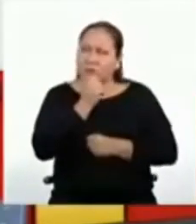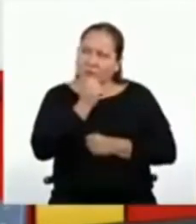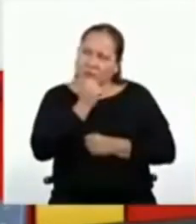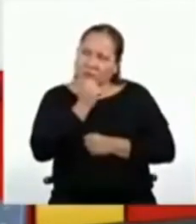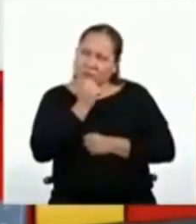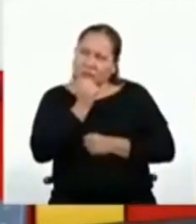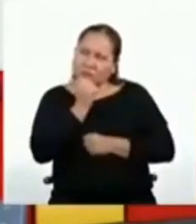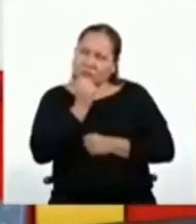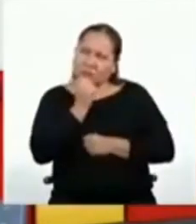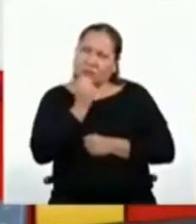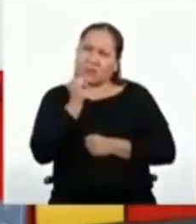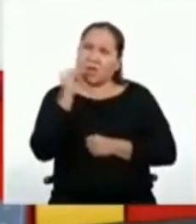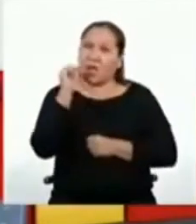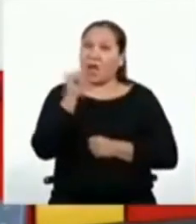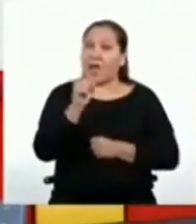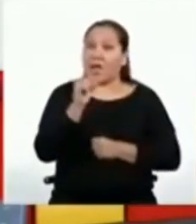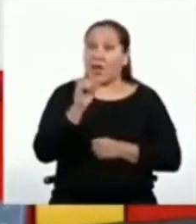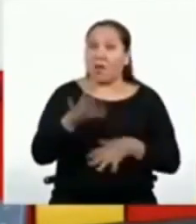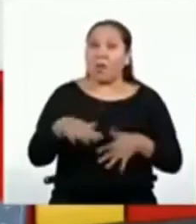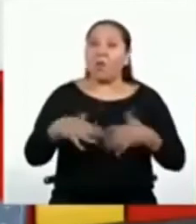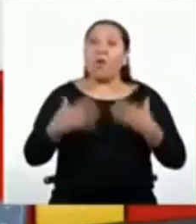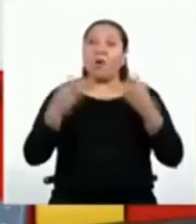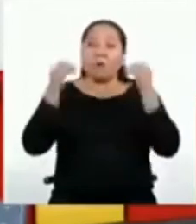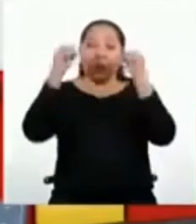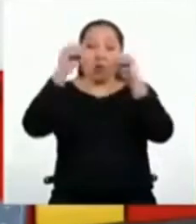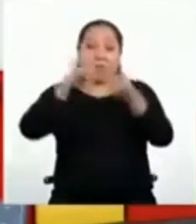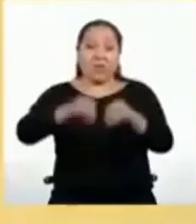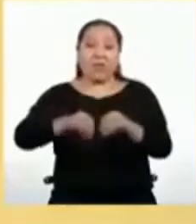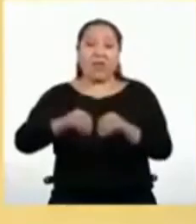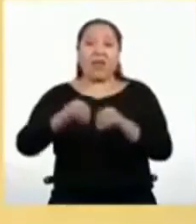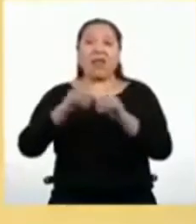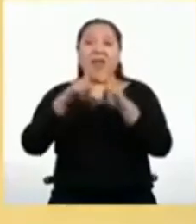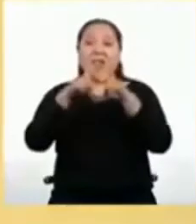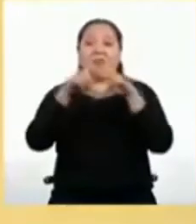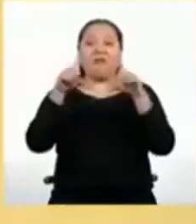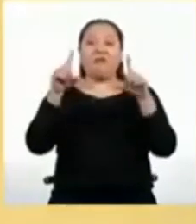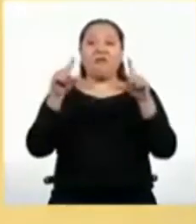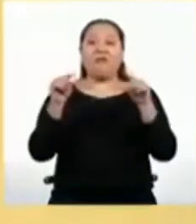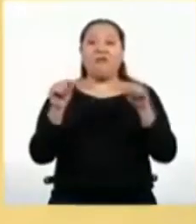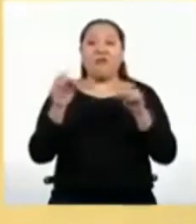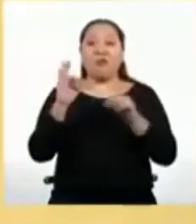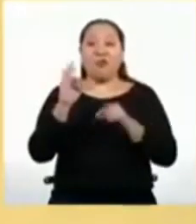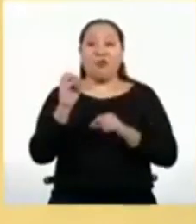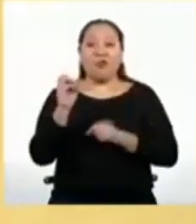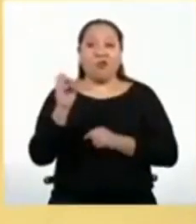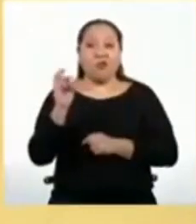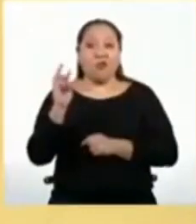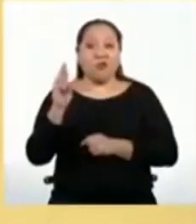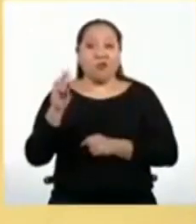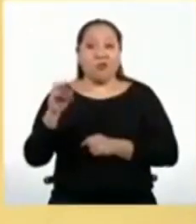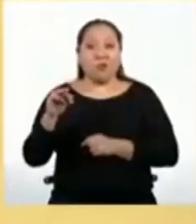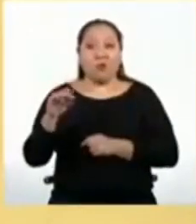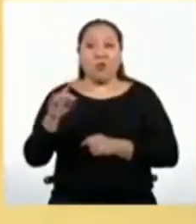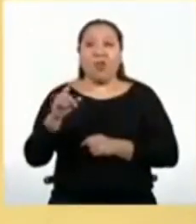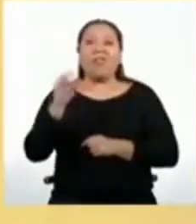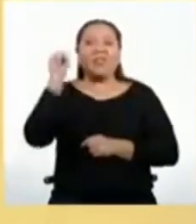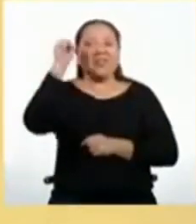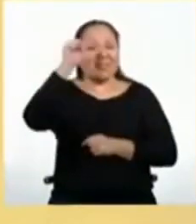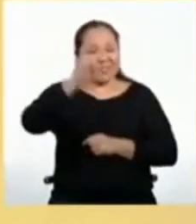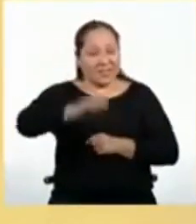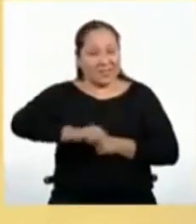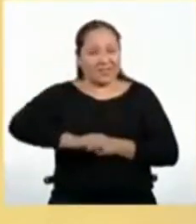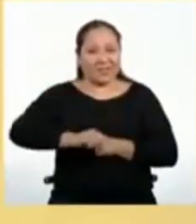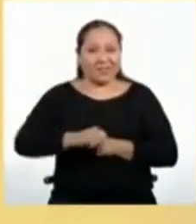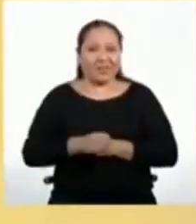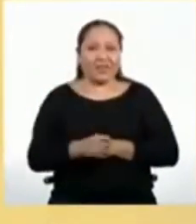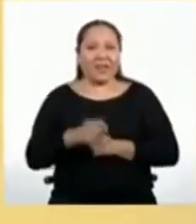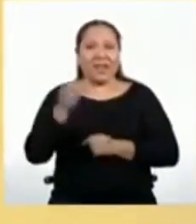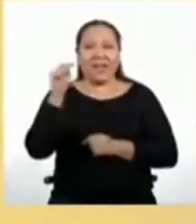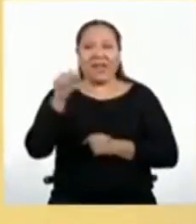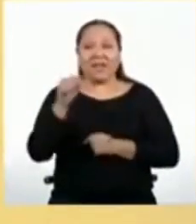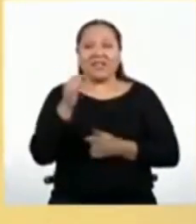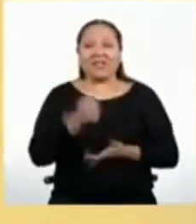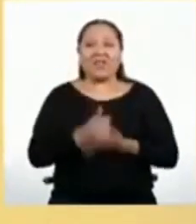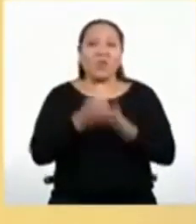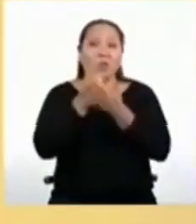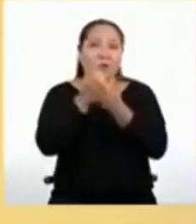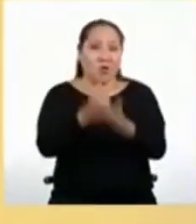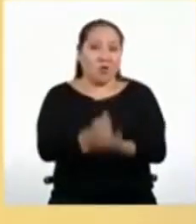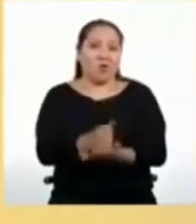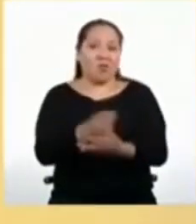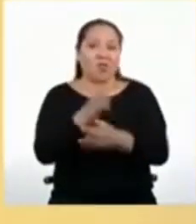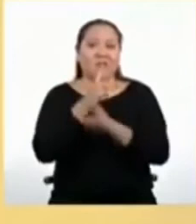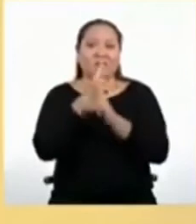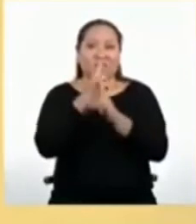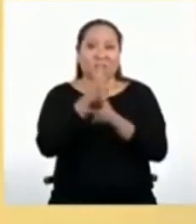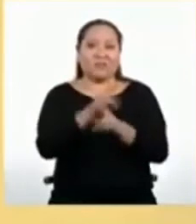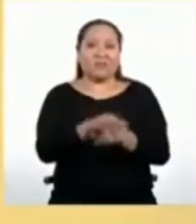Yo creo que ahí podríamos aplicar la fórmula. Exacto. Como vimos hace un rato, n es el indicador de la